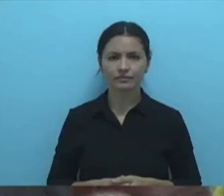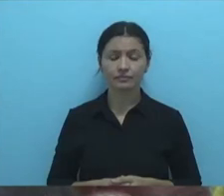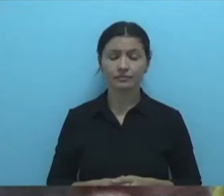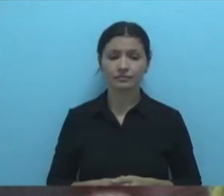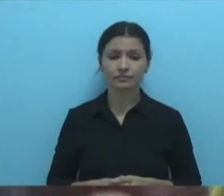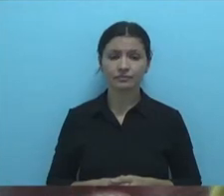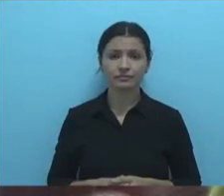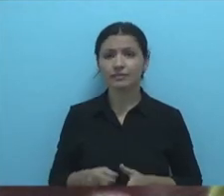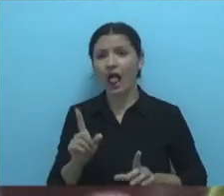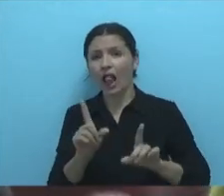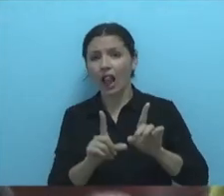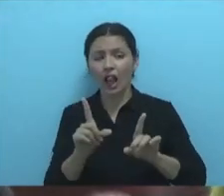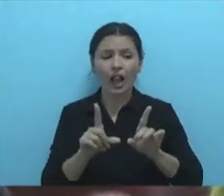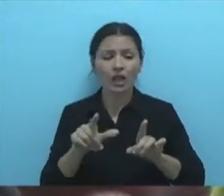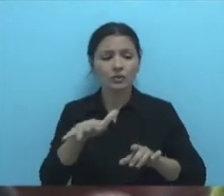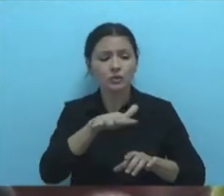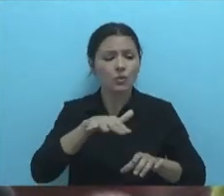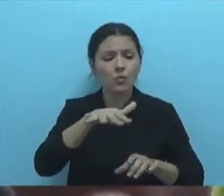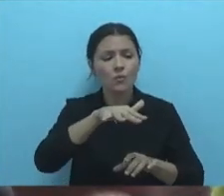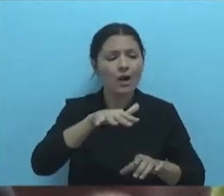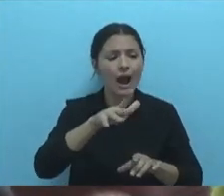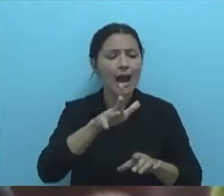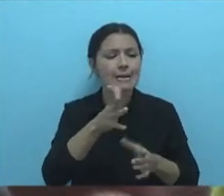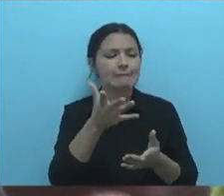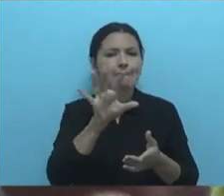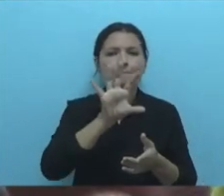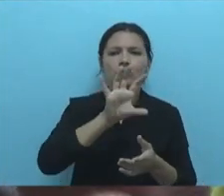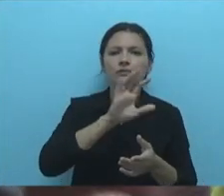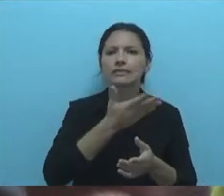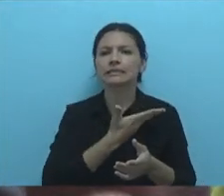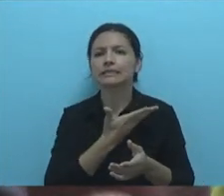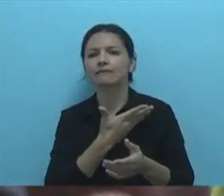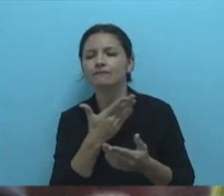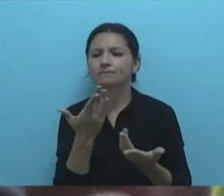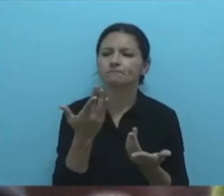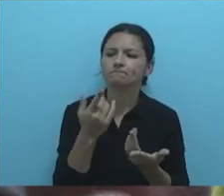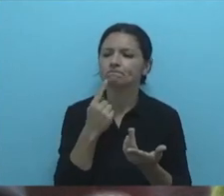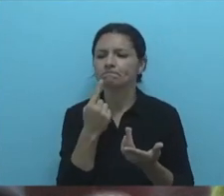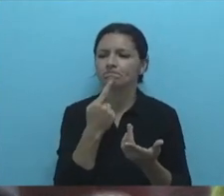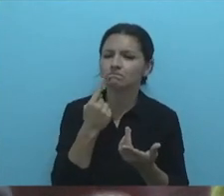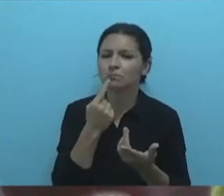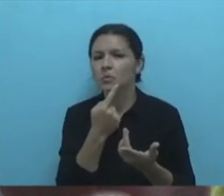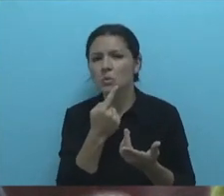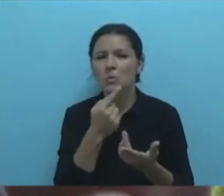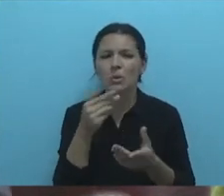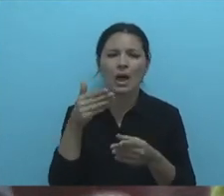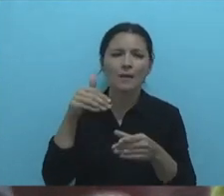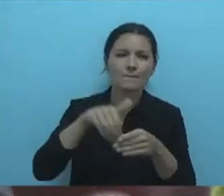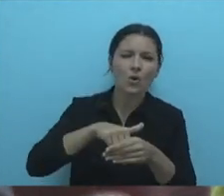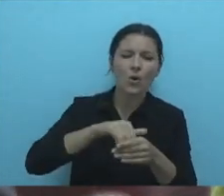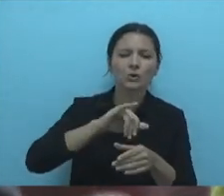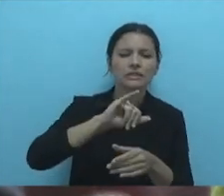de la provincia pueden dudar de que si se suman este jóvenes